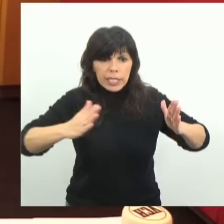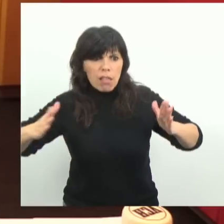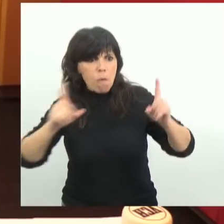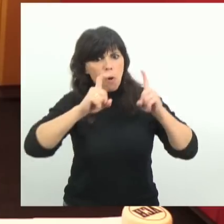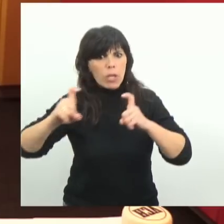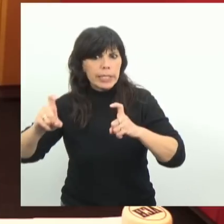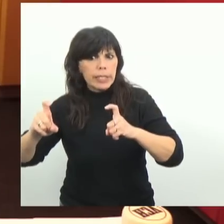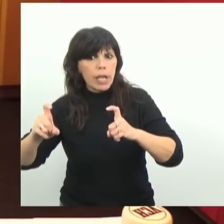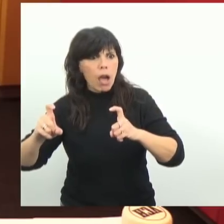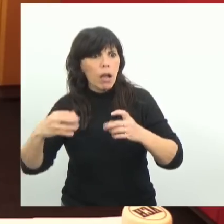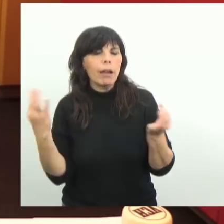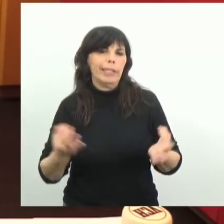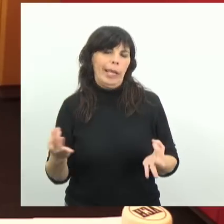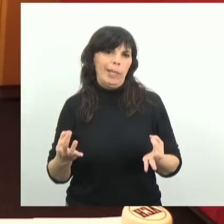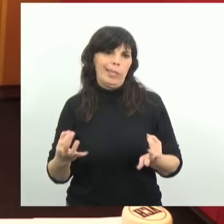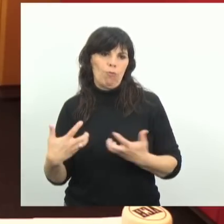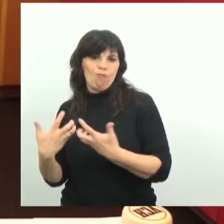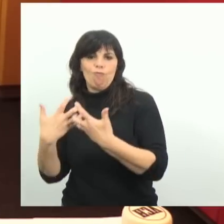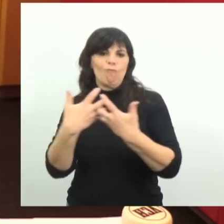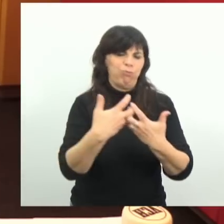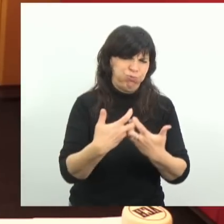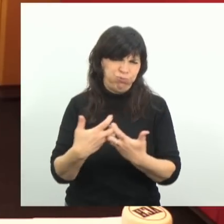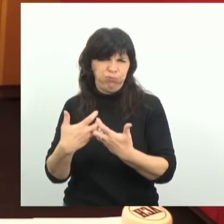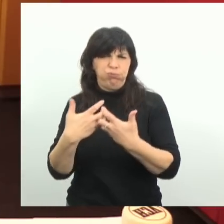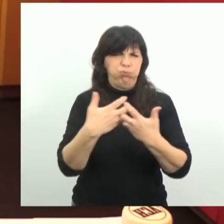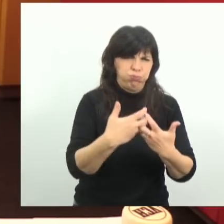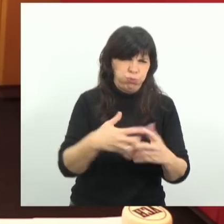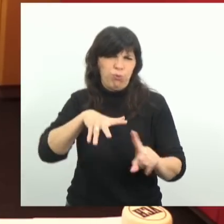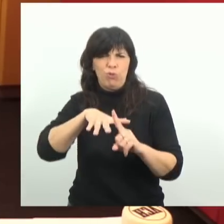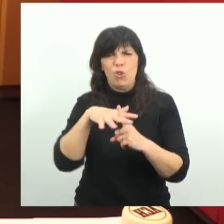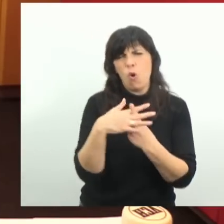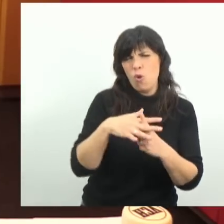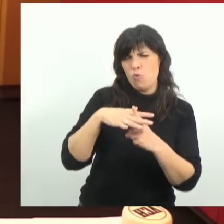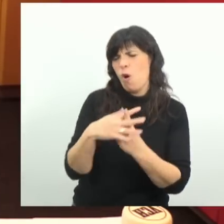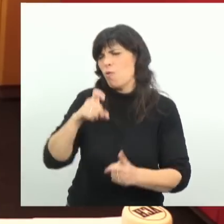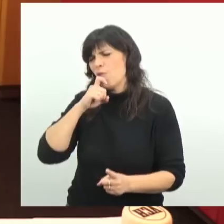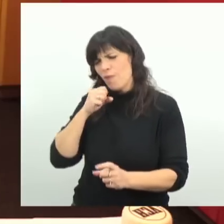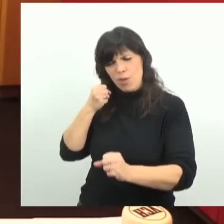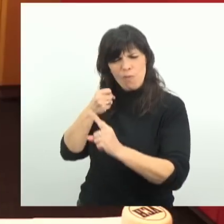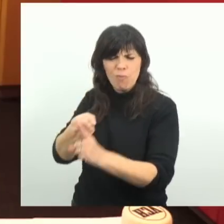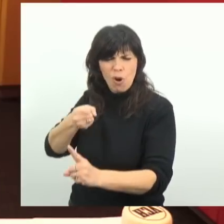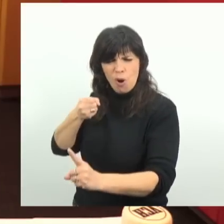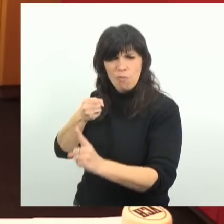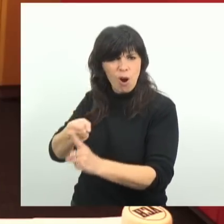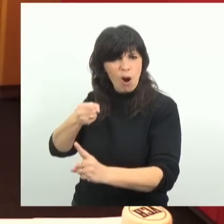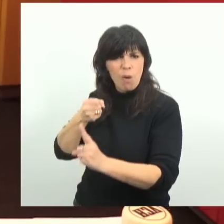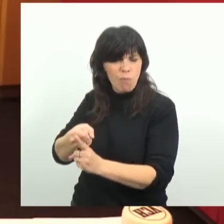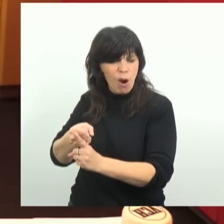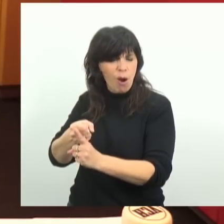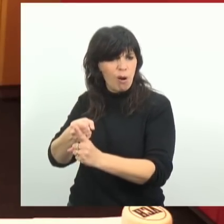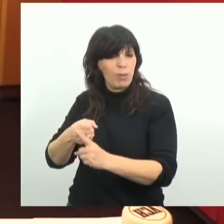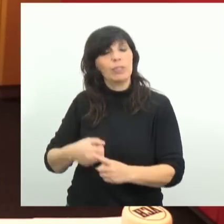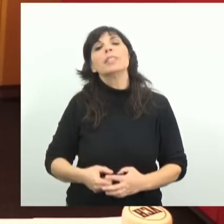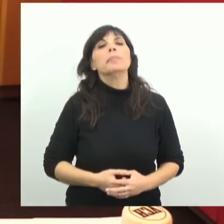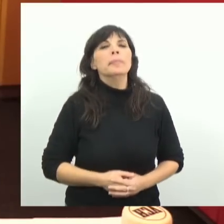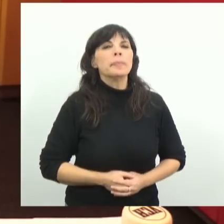persecución y estupización. Te explico la tercera palabra. La he inventado yo. Esa no existe, la he inventado